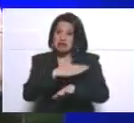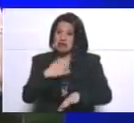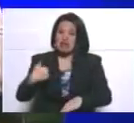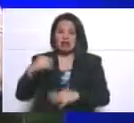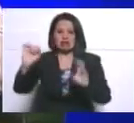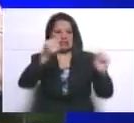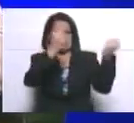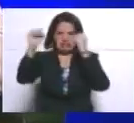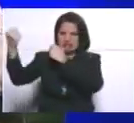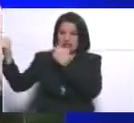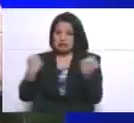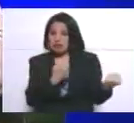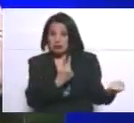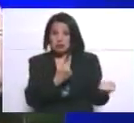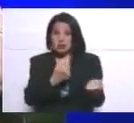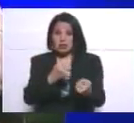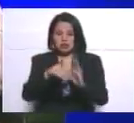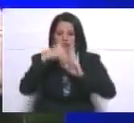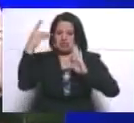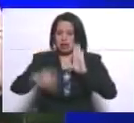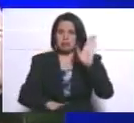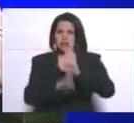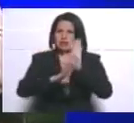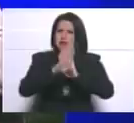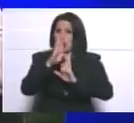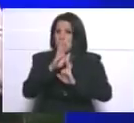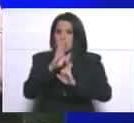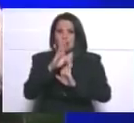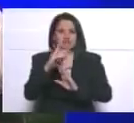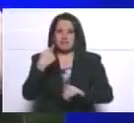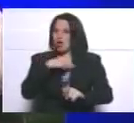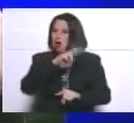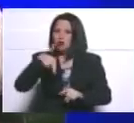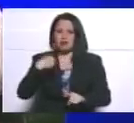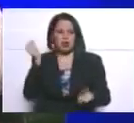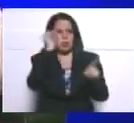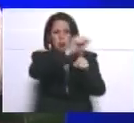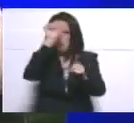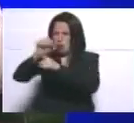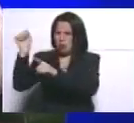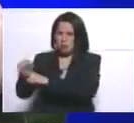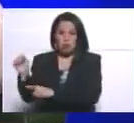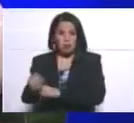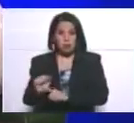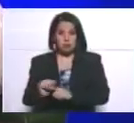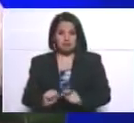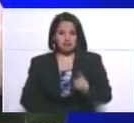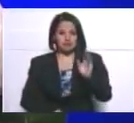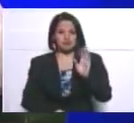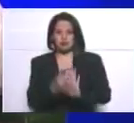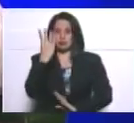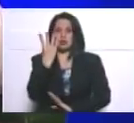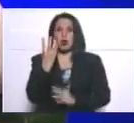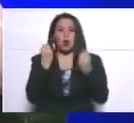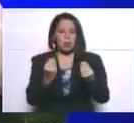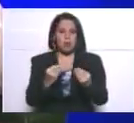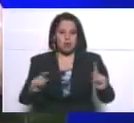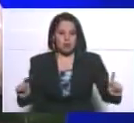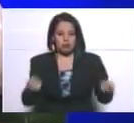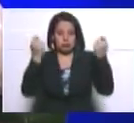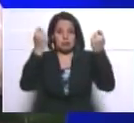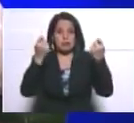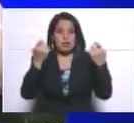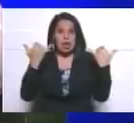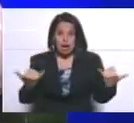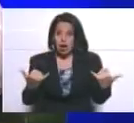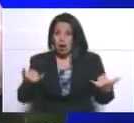Venezuela para cercenar su derecho al desarrollo, su derecho a la paz y el derecho a la patria, porque sabemos que las guerras imperiales se imponen sobre